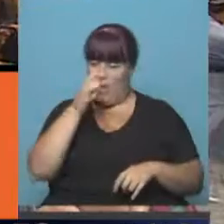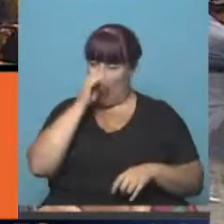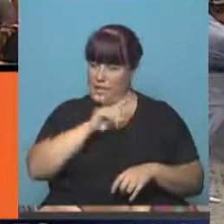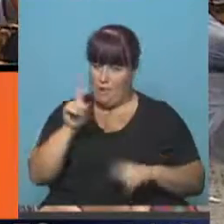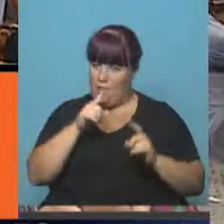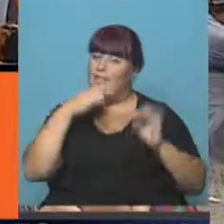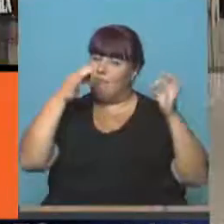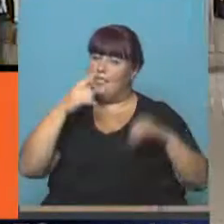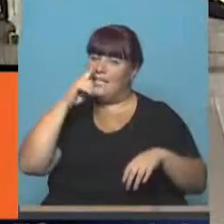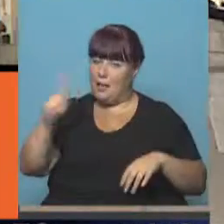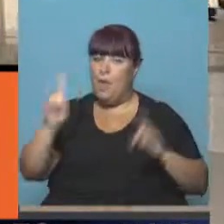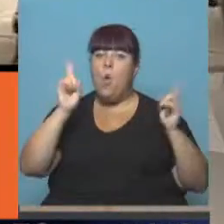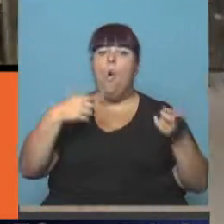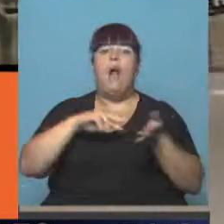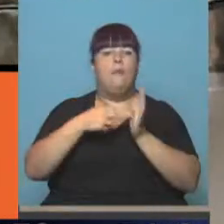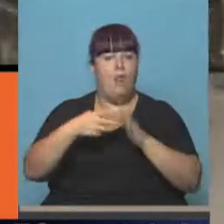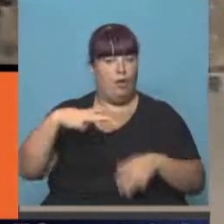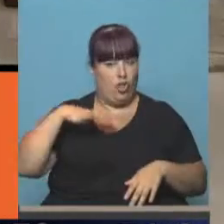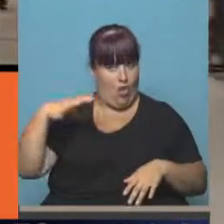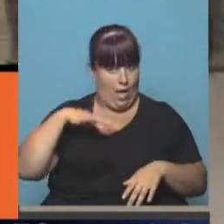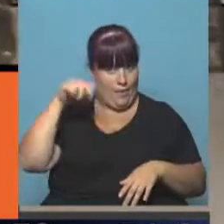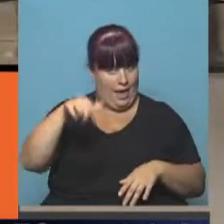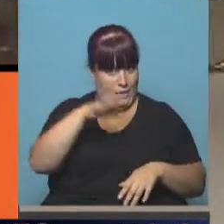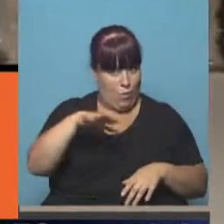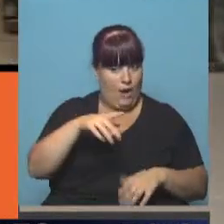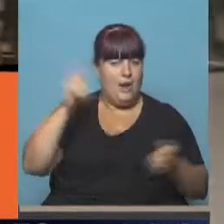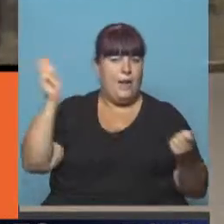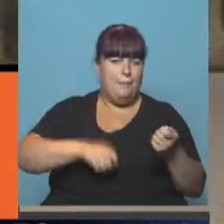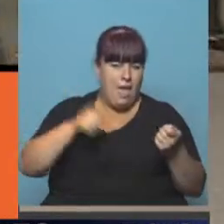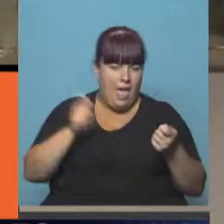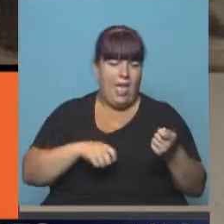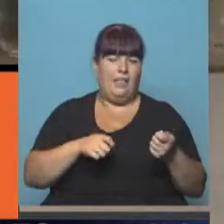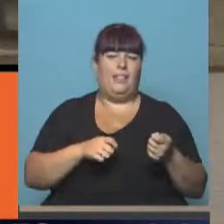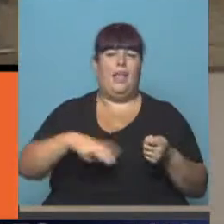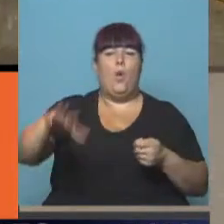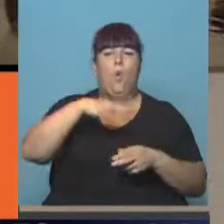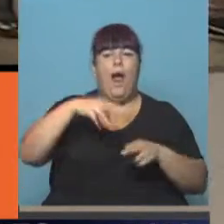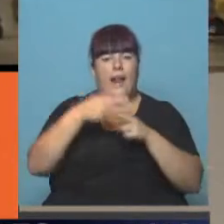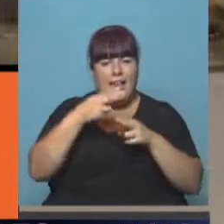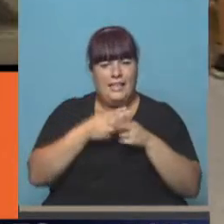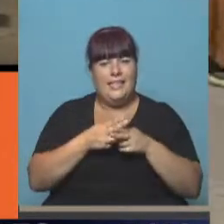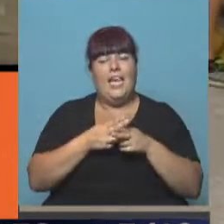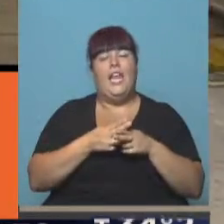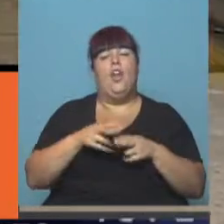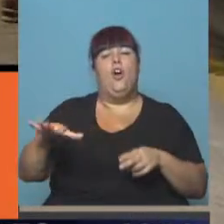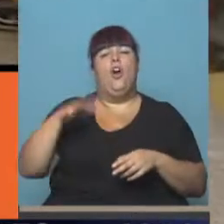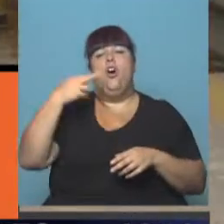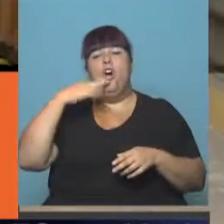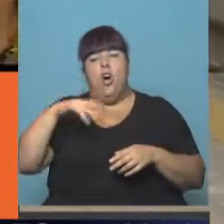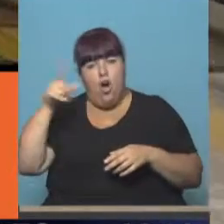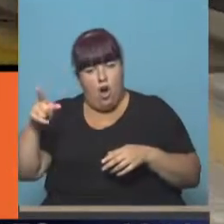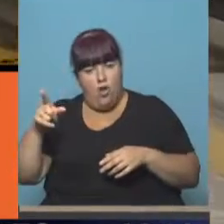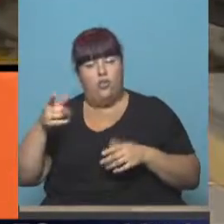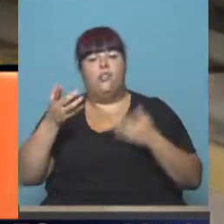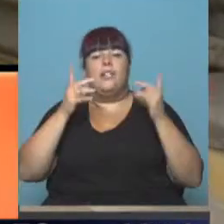todas formas, la tensión continúa. Hay piquetes en la zona de Retiro, en la zona de Once,